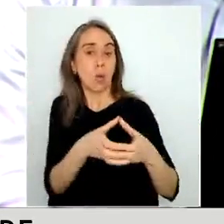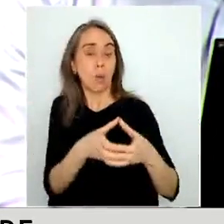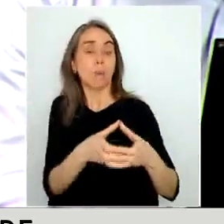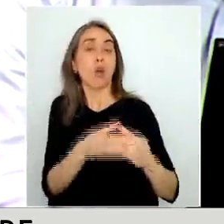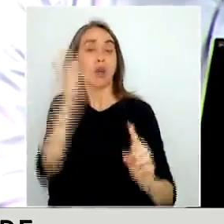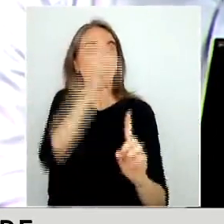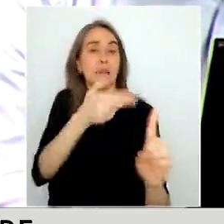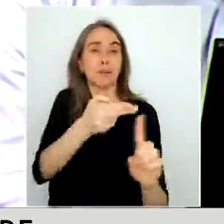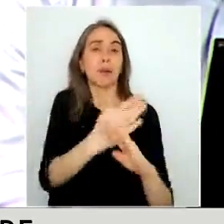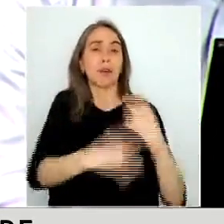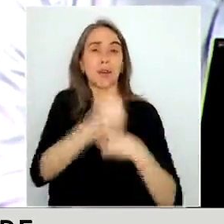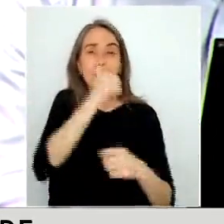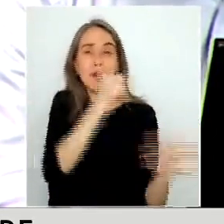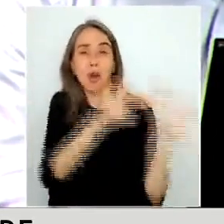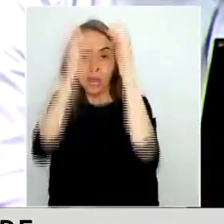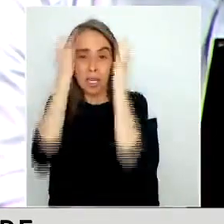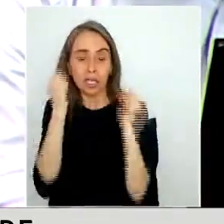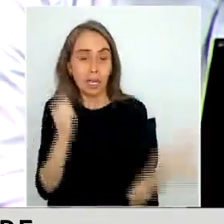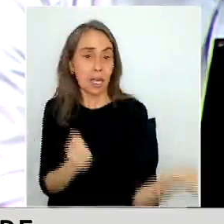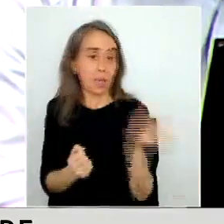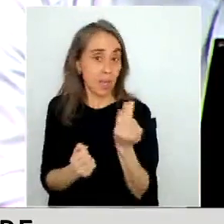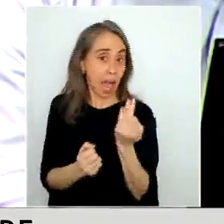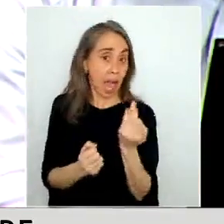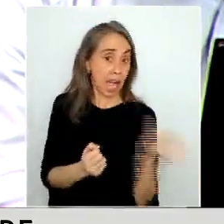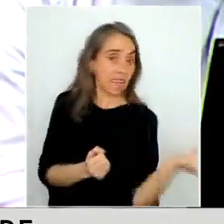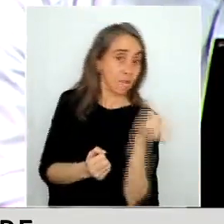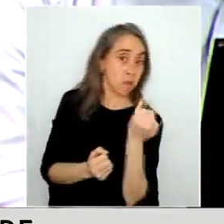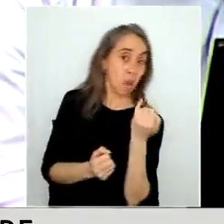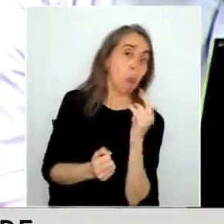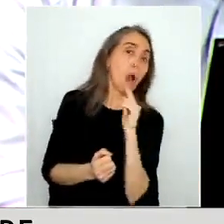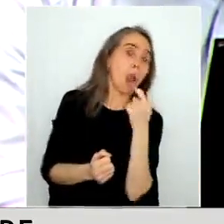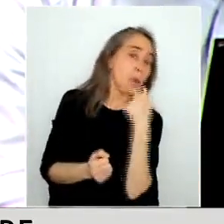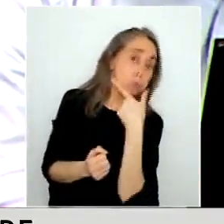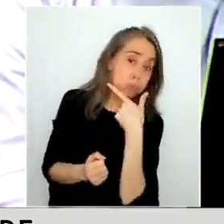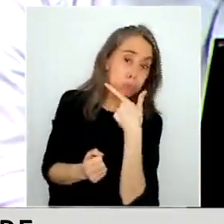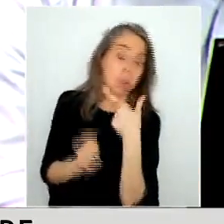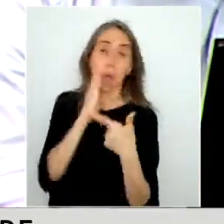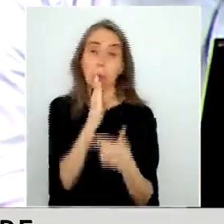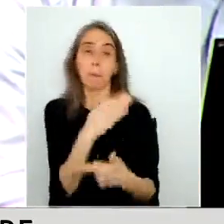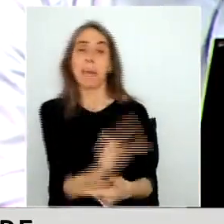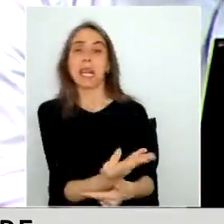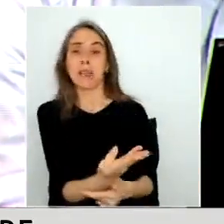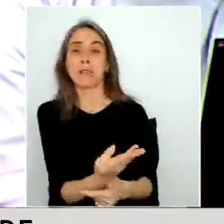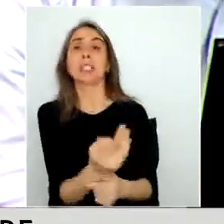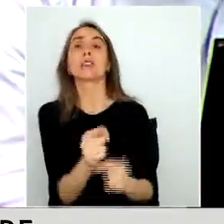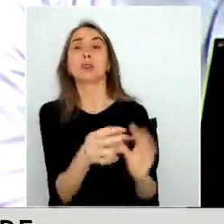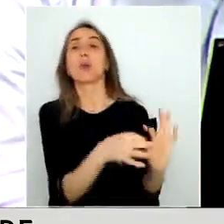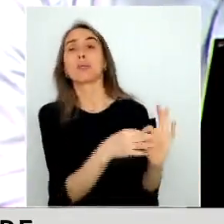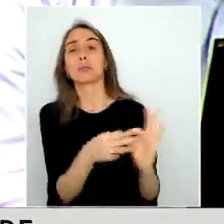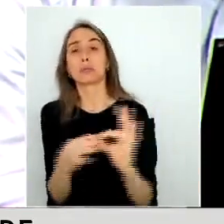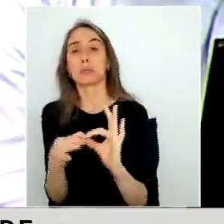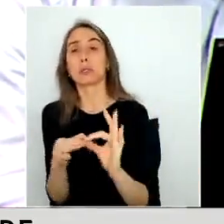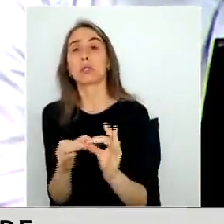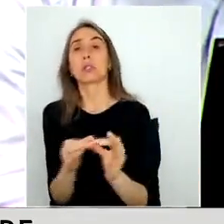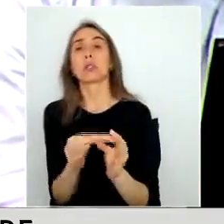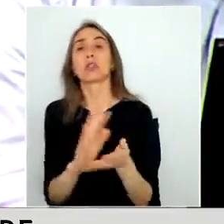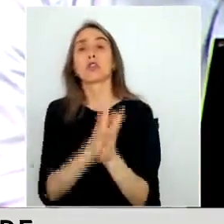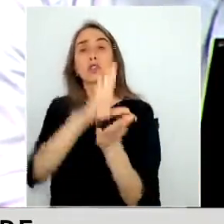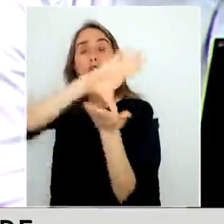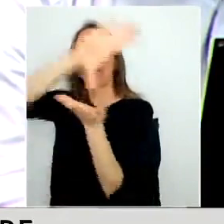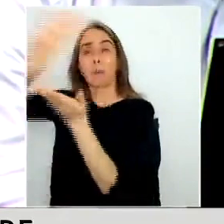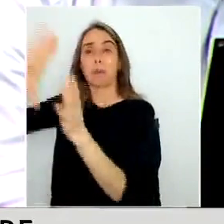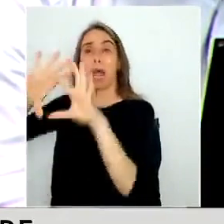puedan tener sanciones ejemplares Por supuesto que hay beneficio asociado pero es la manera en que en todas partes del mundo se ha logrado